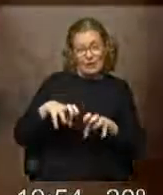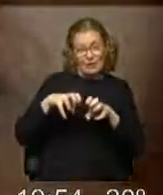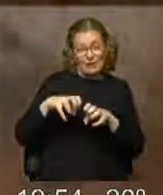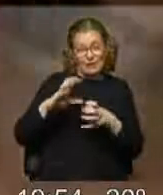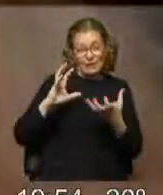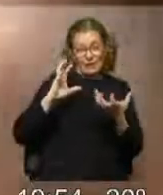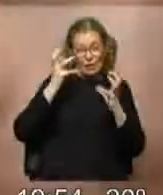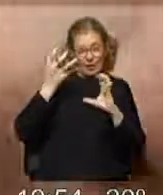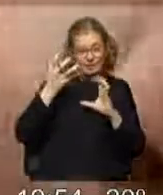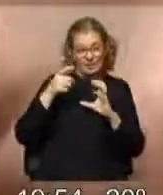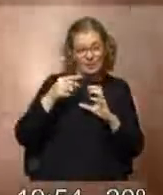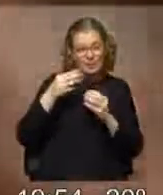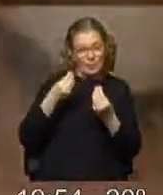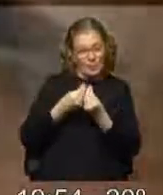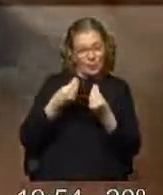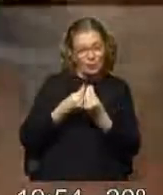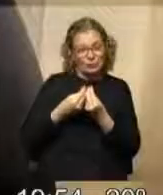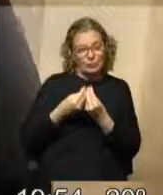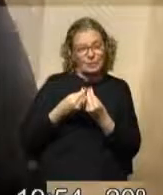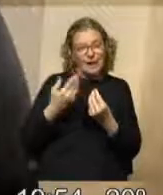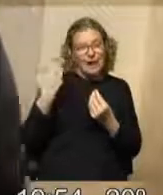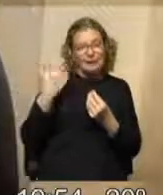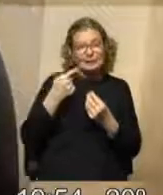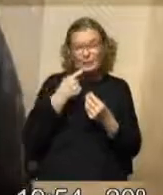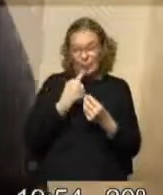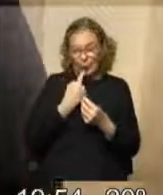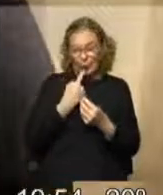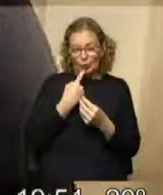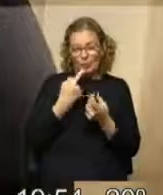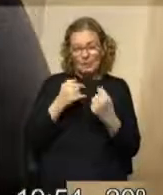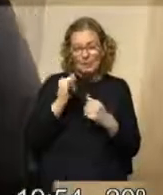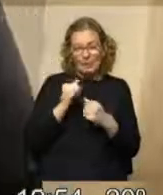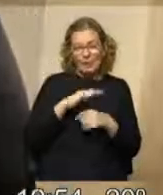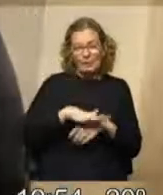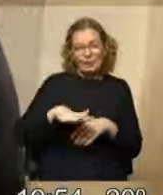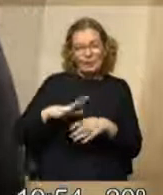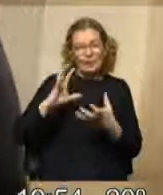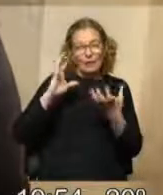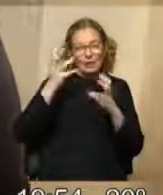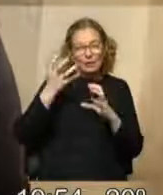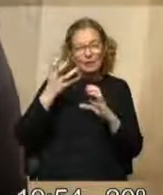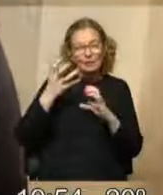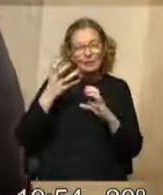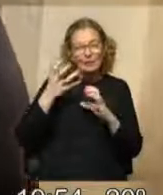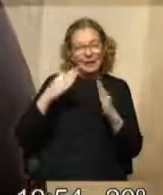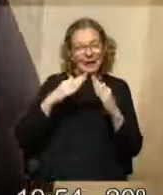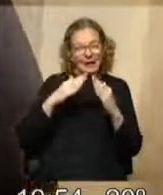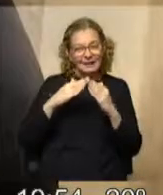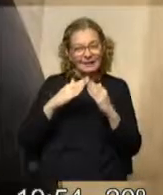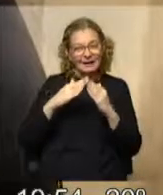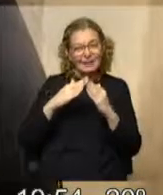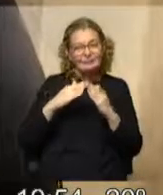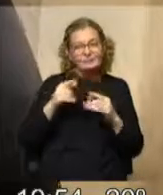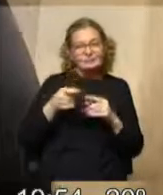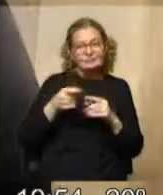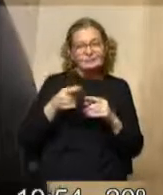violencia bastante cronificado. Antes estaba como en cuestionamiento si los niños que vivían en hogares con violencia de